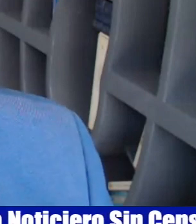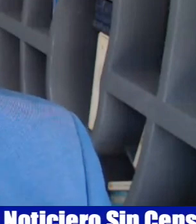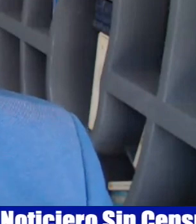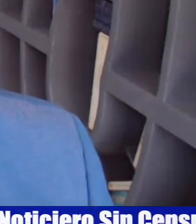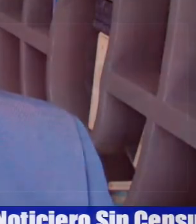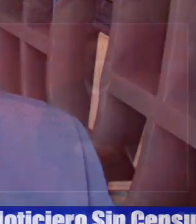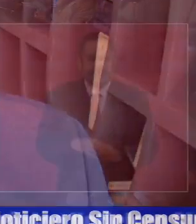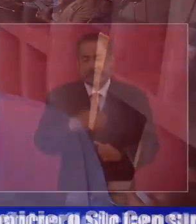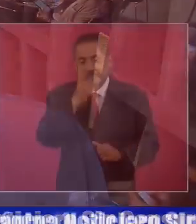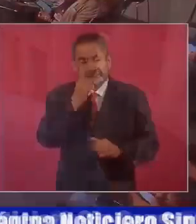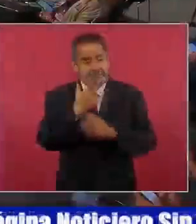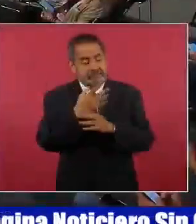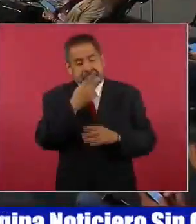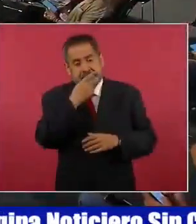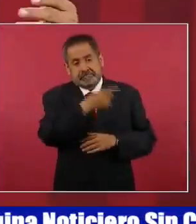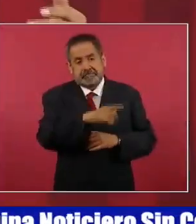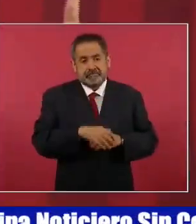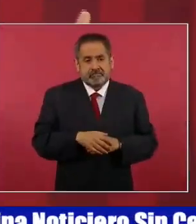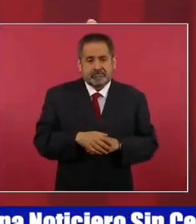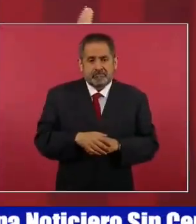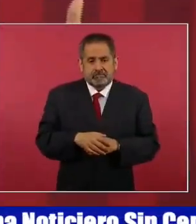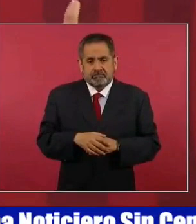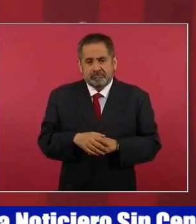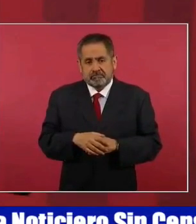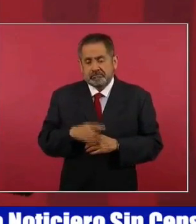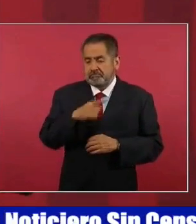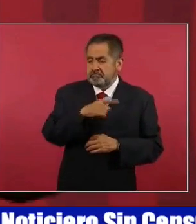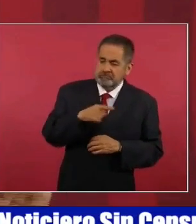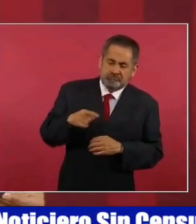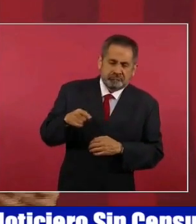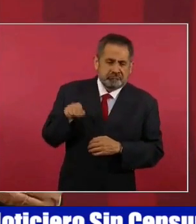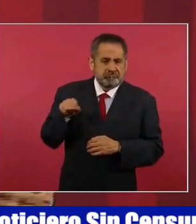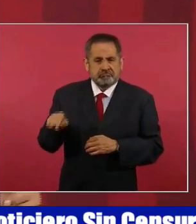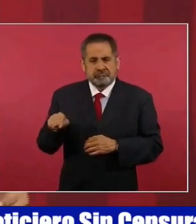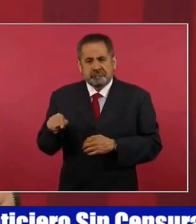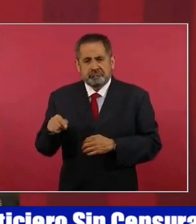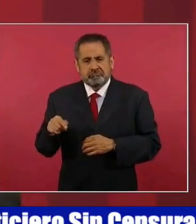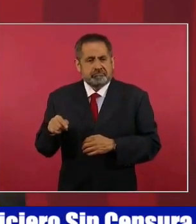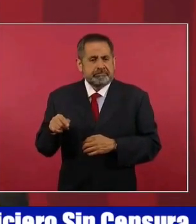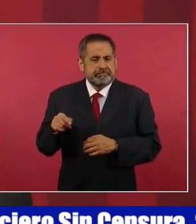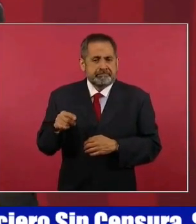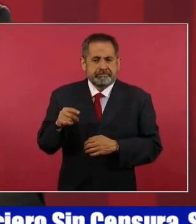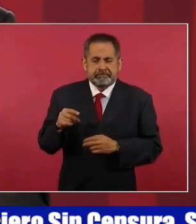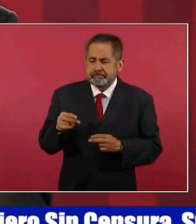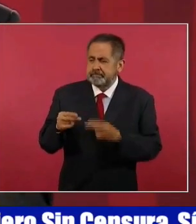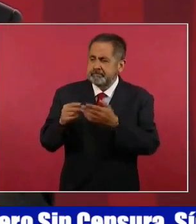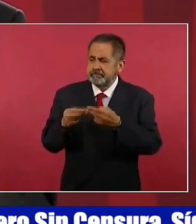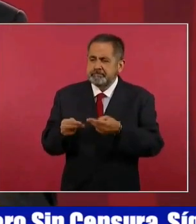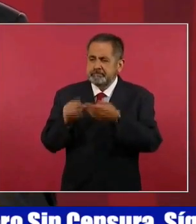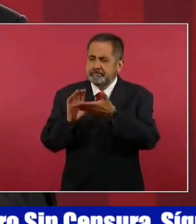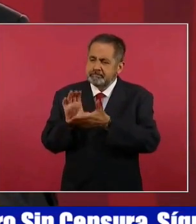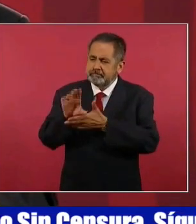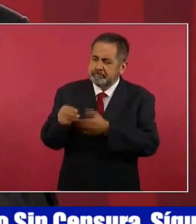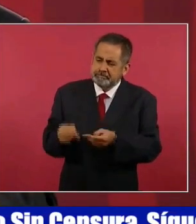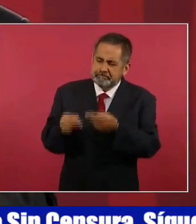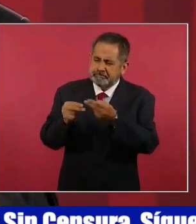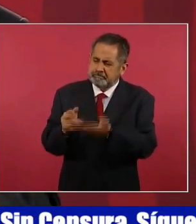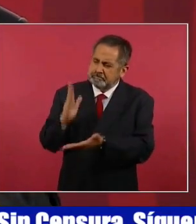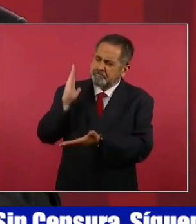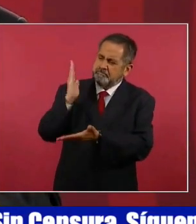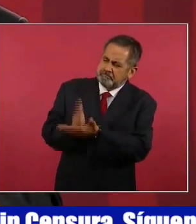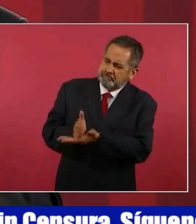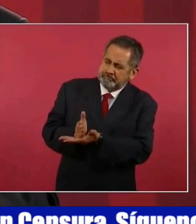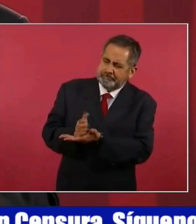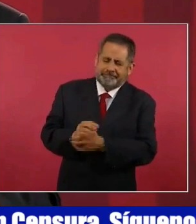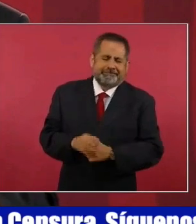un amparo dictado por un juez, siempre los magistrados, siempre los jueces, un sujeto llamado Álvaro Tobilla León, en favor de